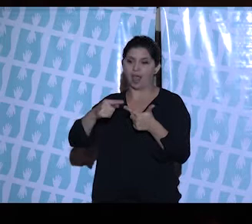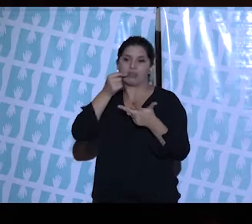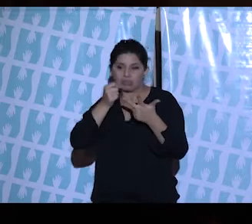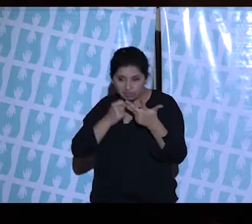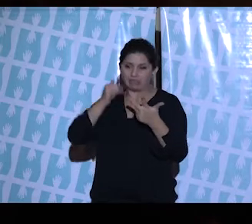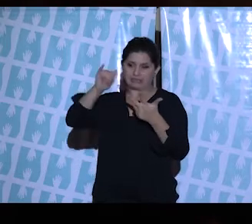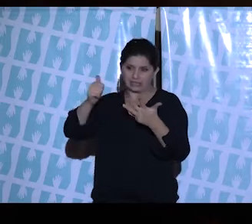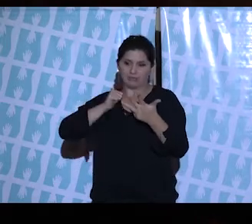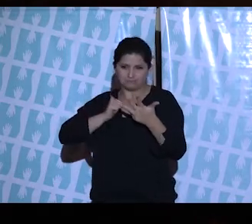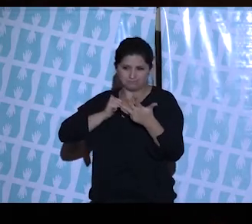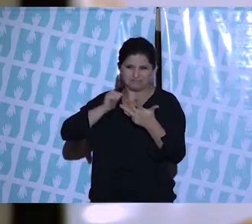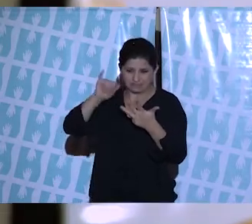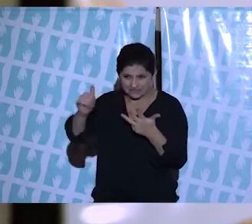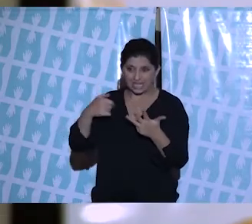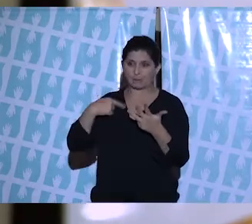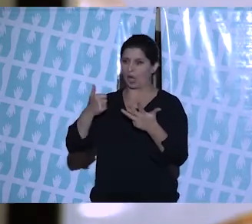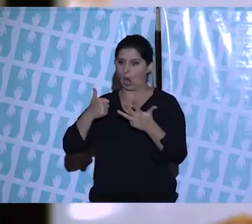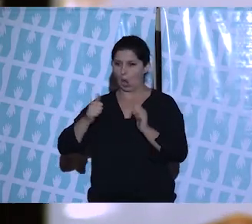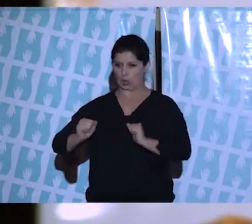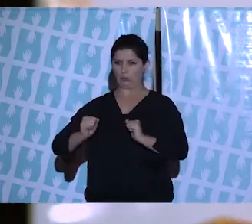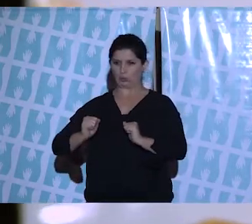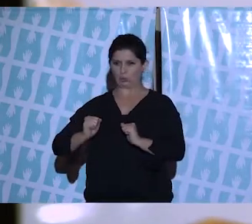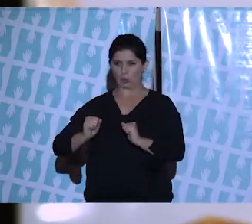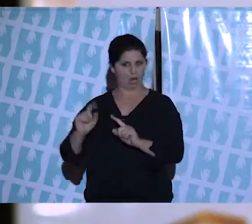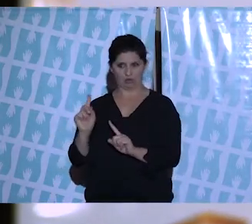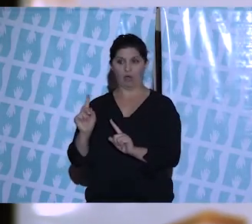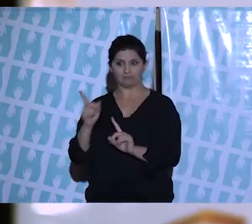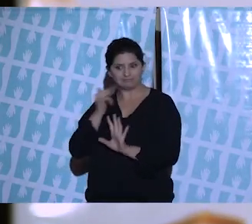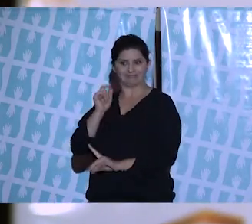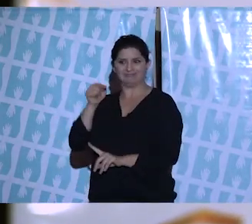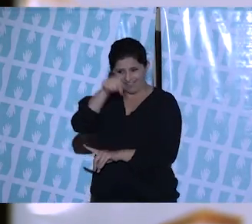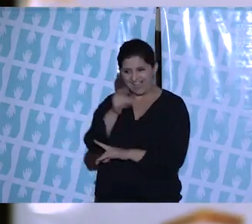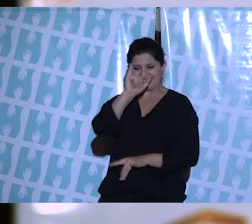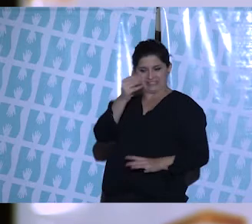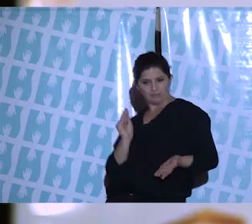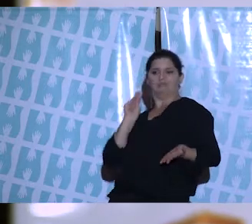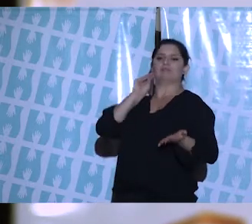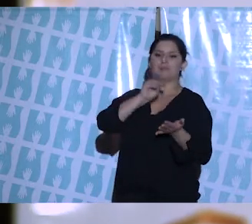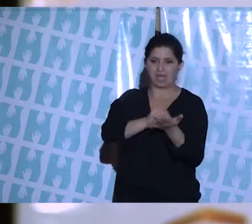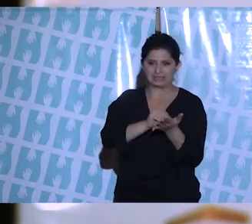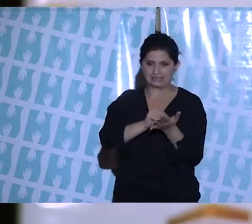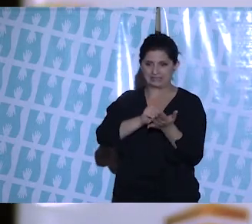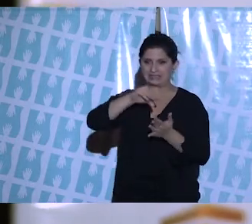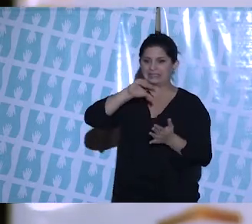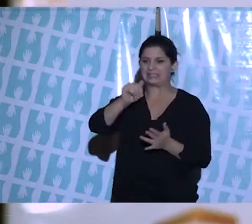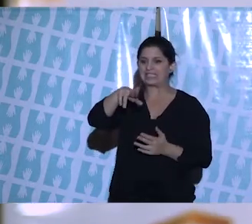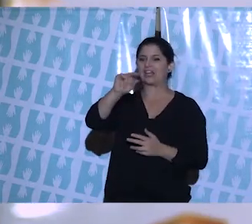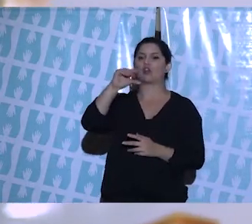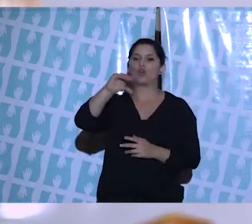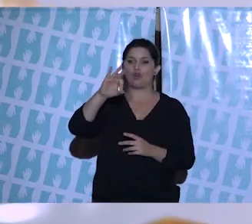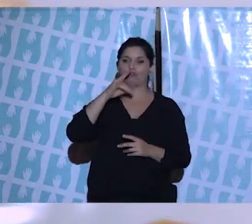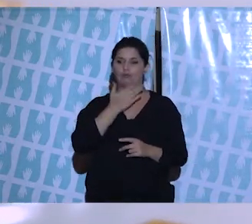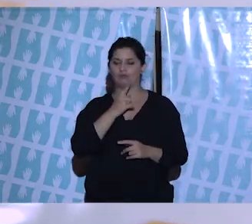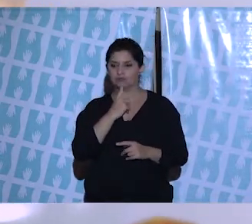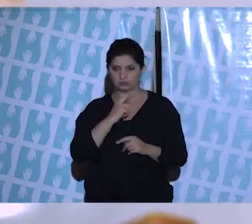la constipación, pero no la rigidez. Y fue Charcot quien agregó el síntoma rigidez a los